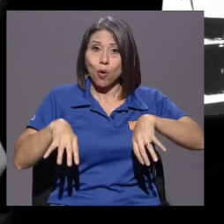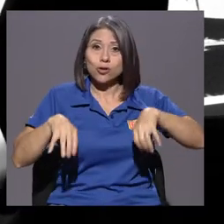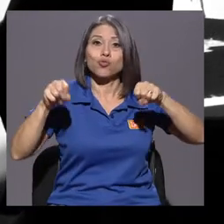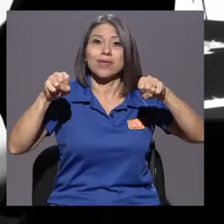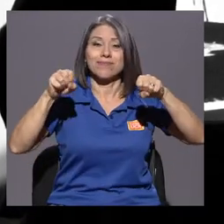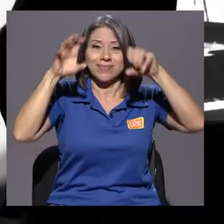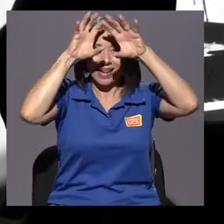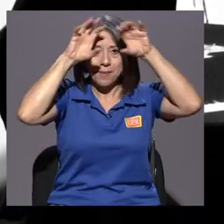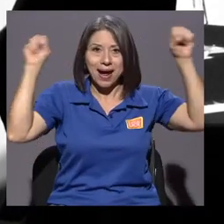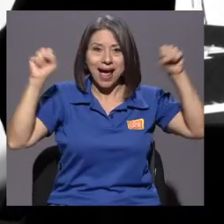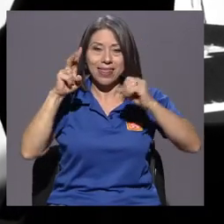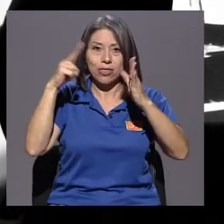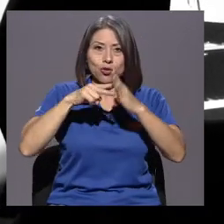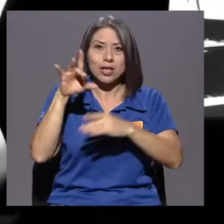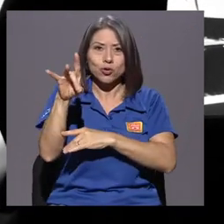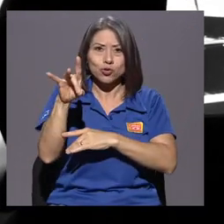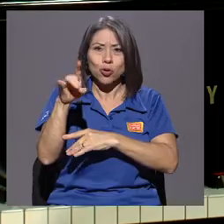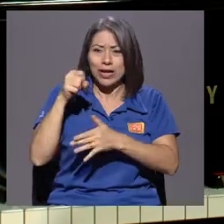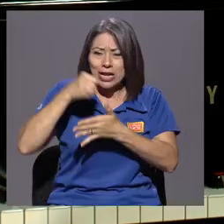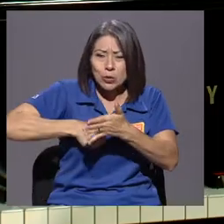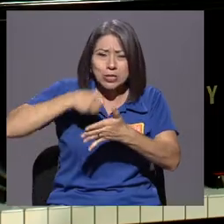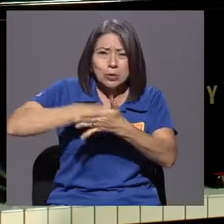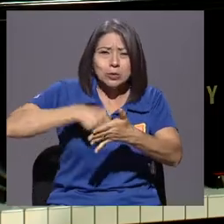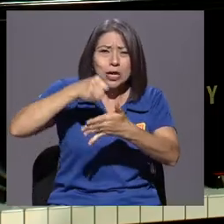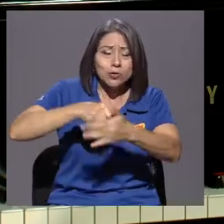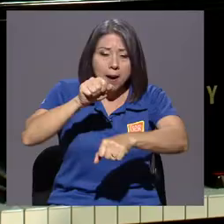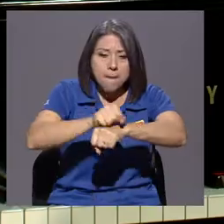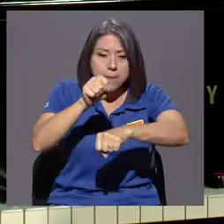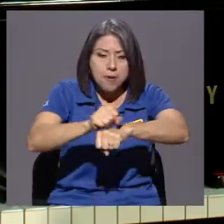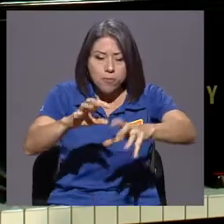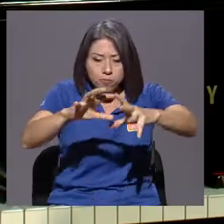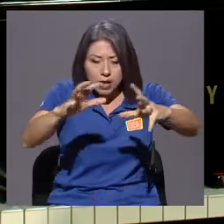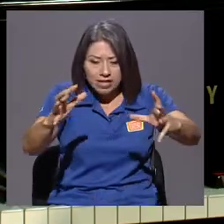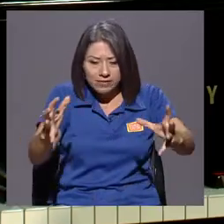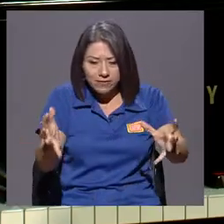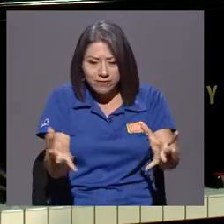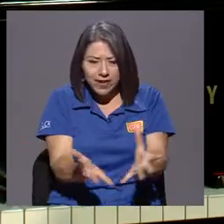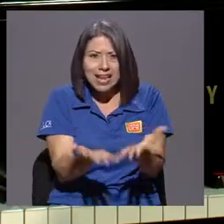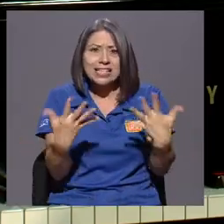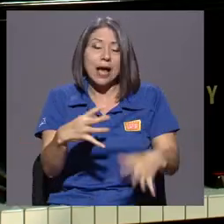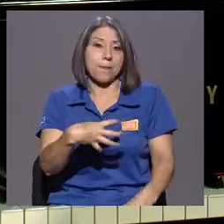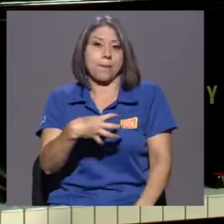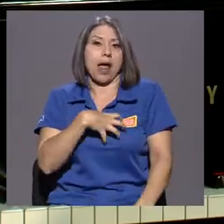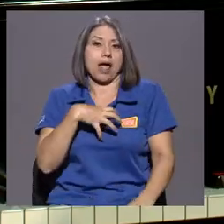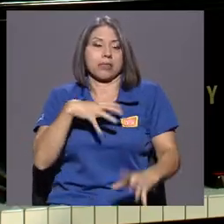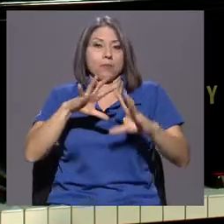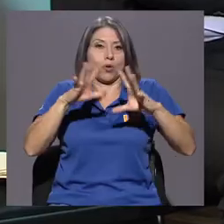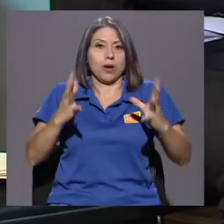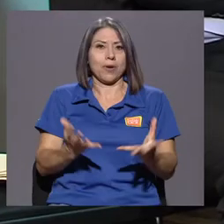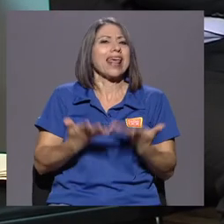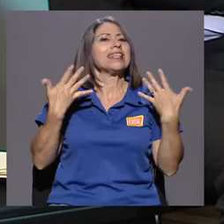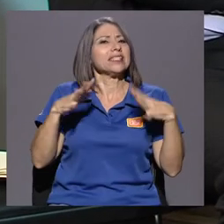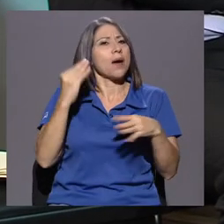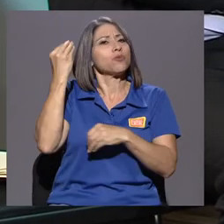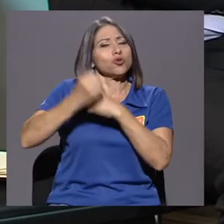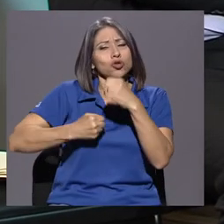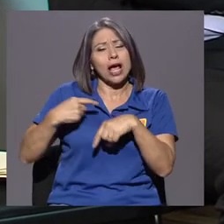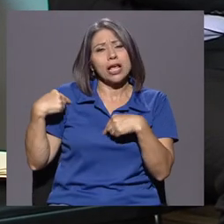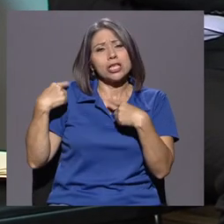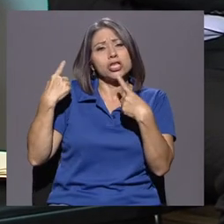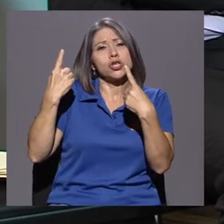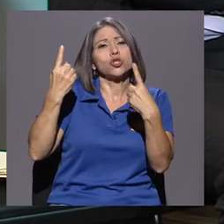2008 esa lucha por patrimonializar las esferas ya tenía años de estarse llevando pero yo fui